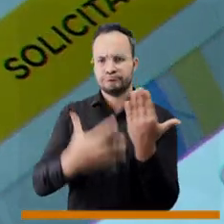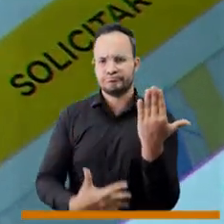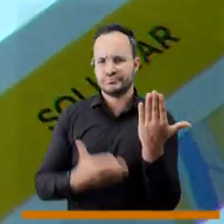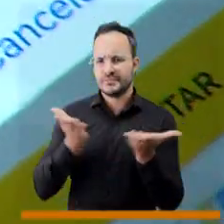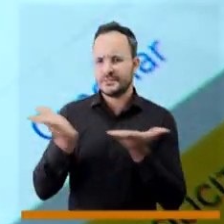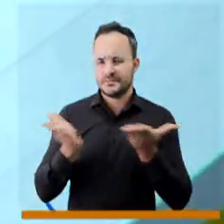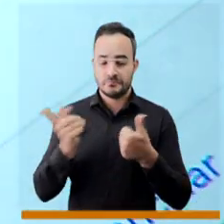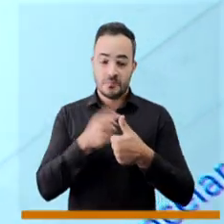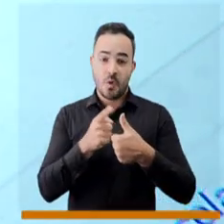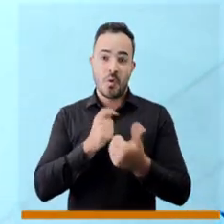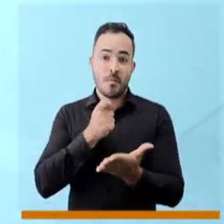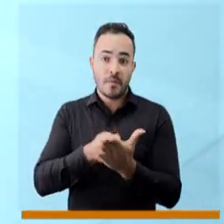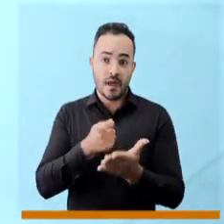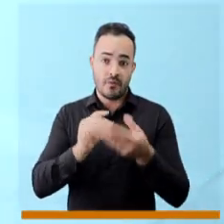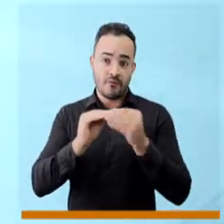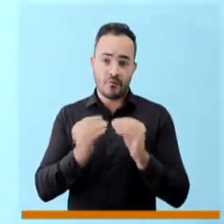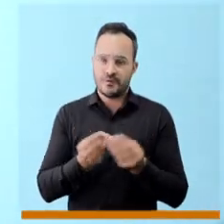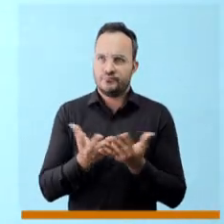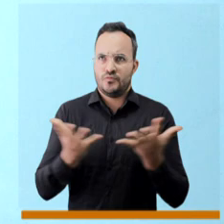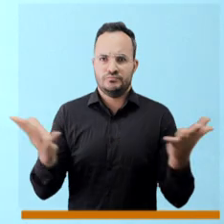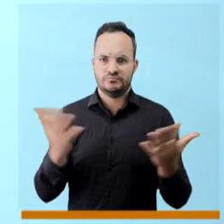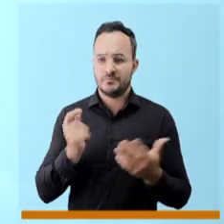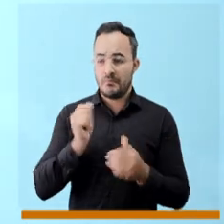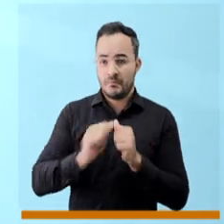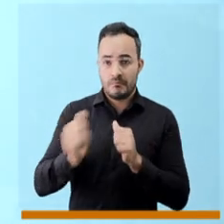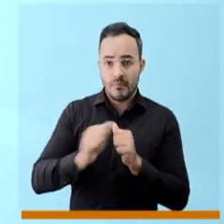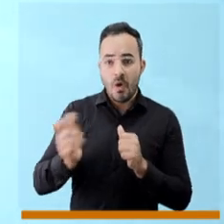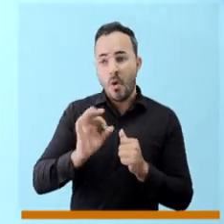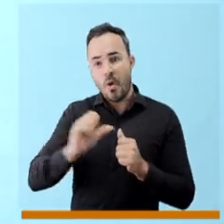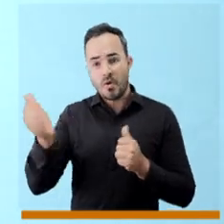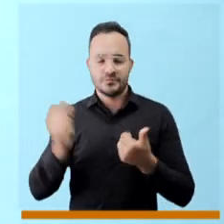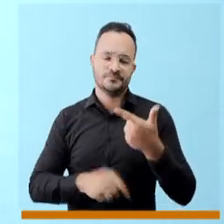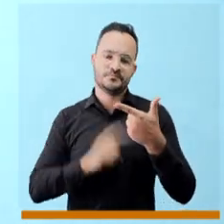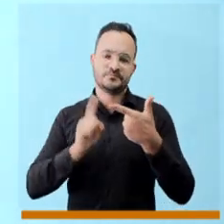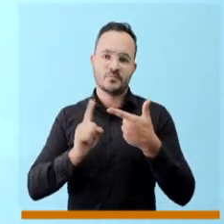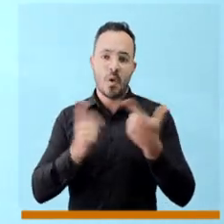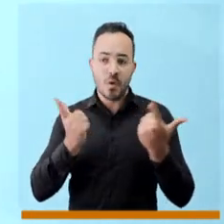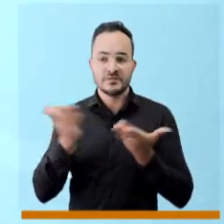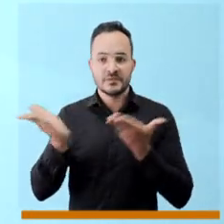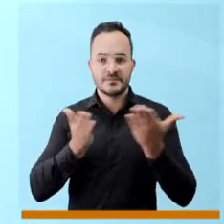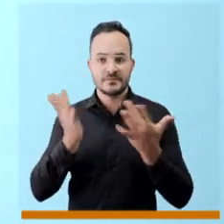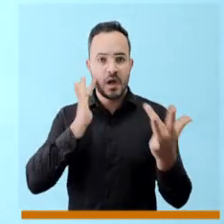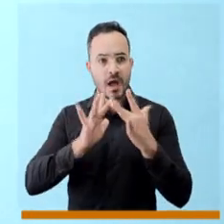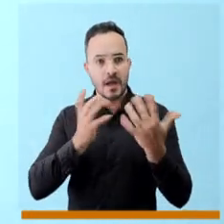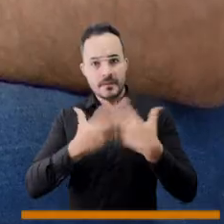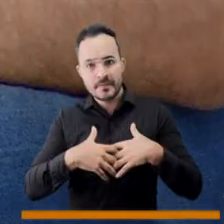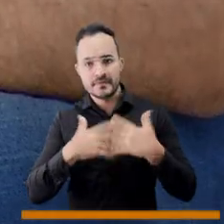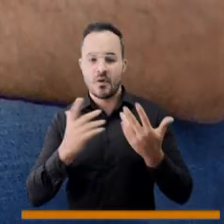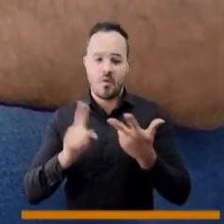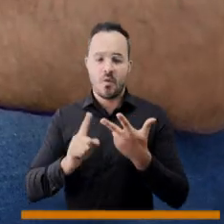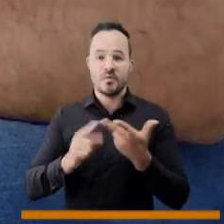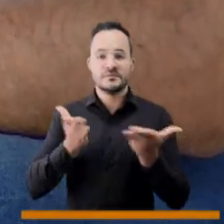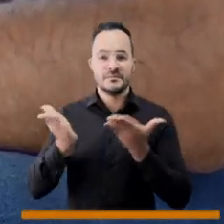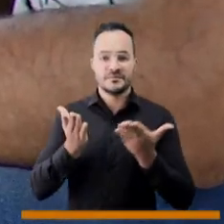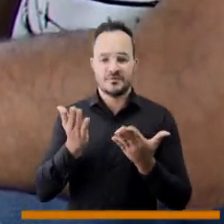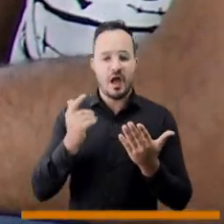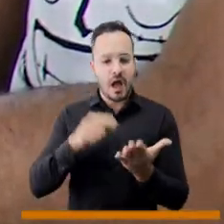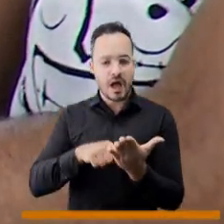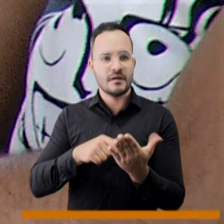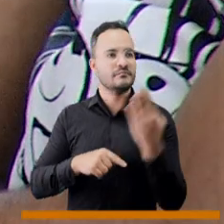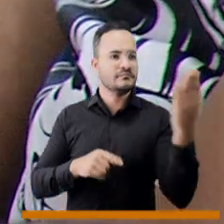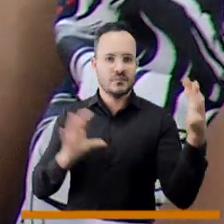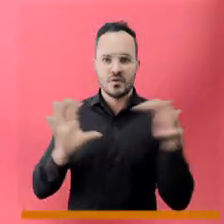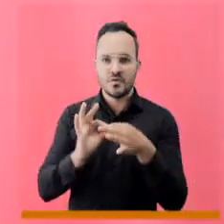servicios, diferentes formas de pago, en efectivo, los servicios corporativos y los servicios con QR. Puedes seleccionar tu taxi